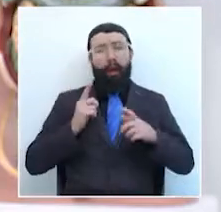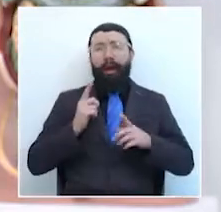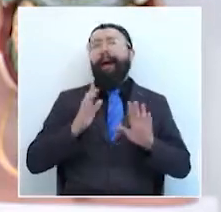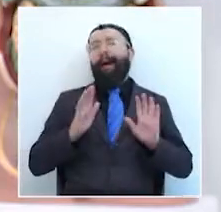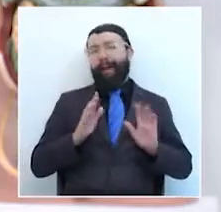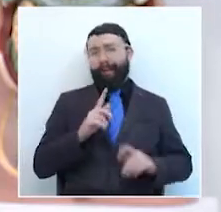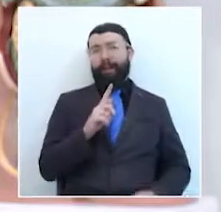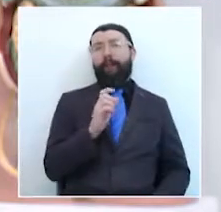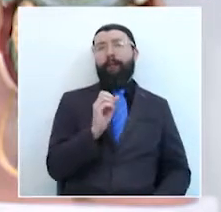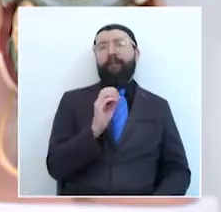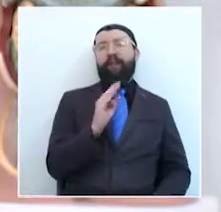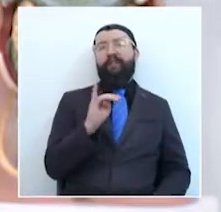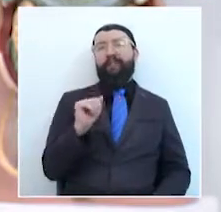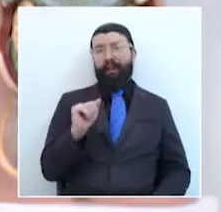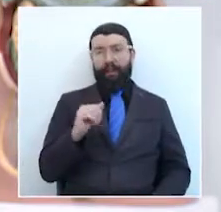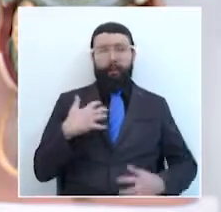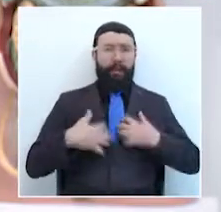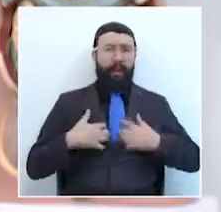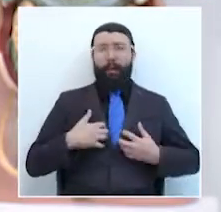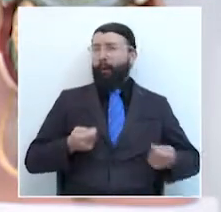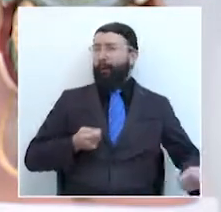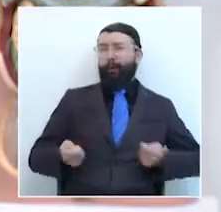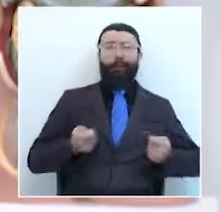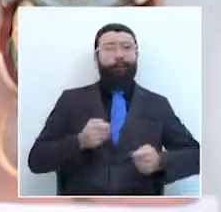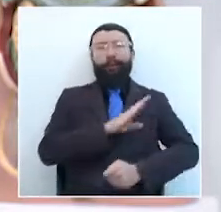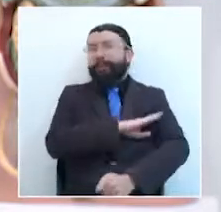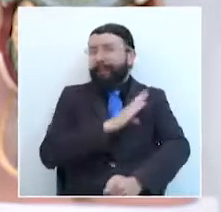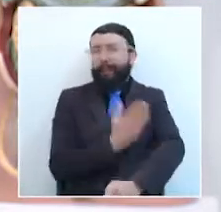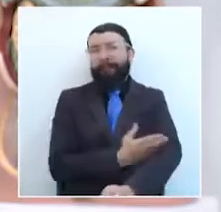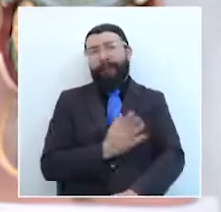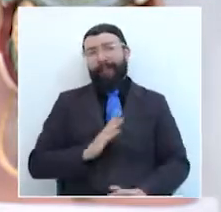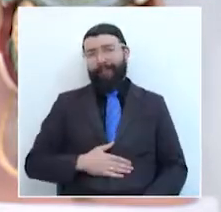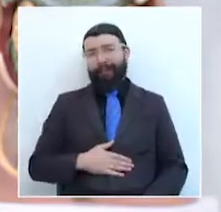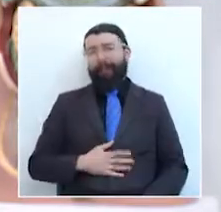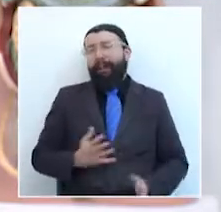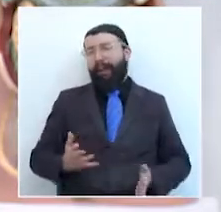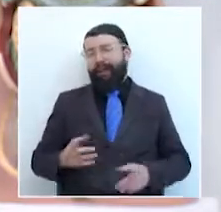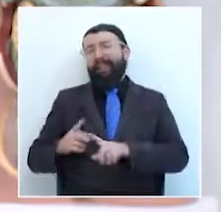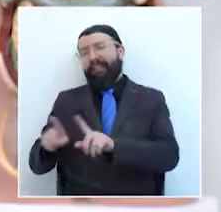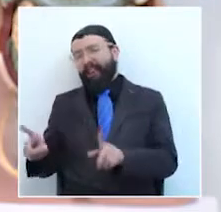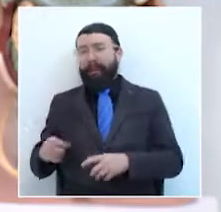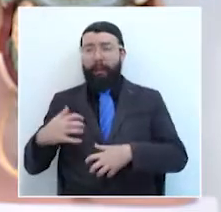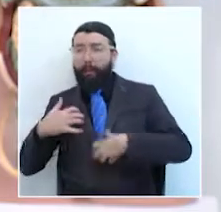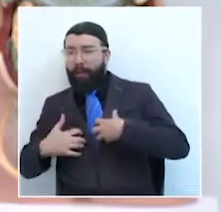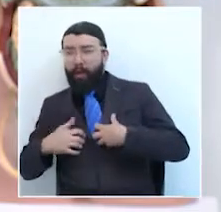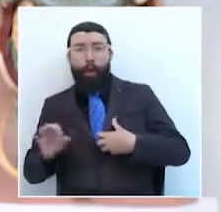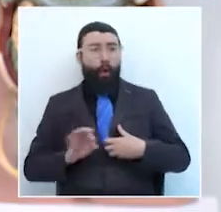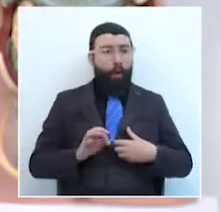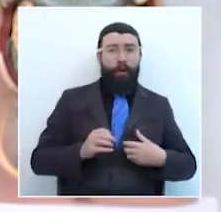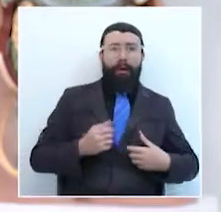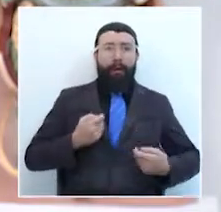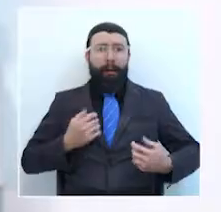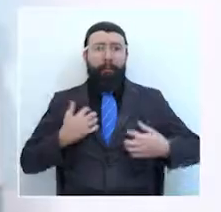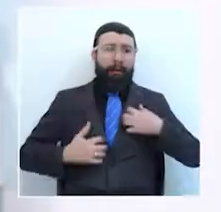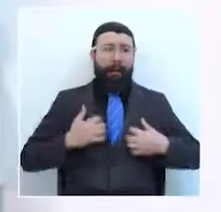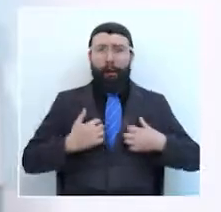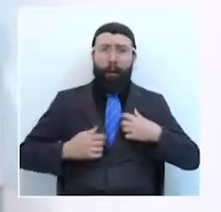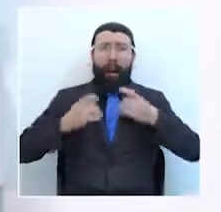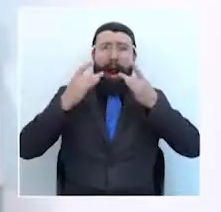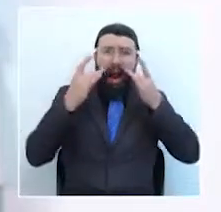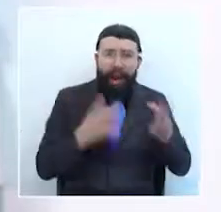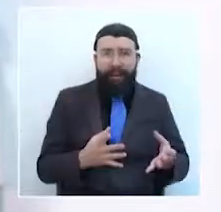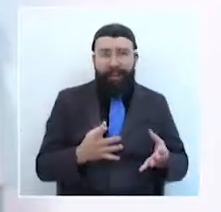una fobia entonces hay que distinguir bien cuando viene siendo un miedo o queda muy clara la explicación